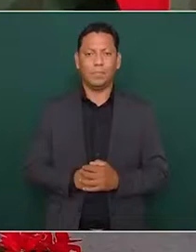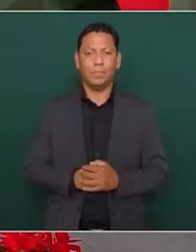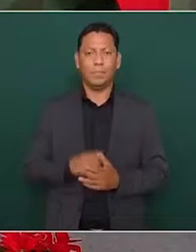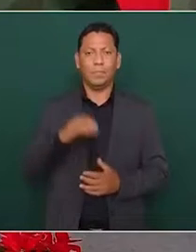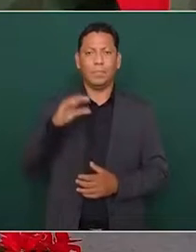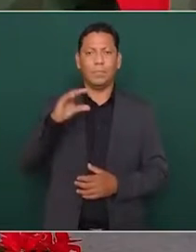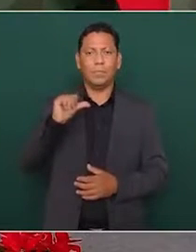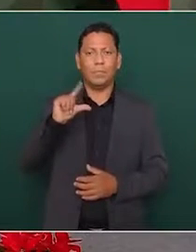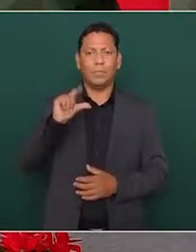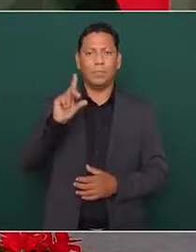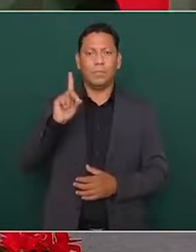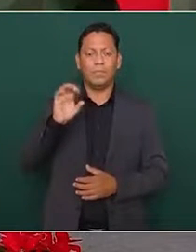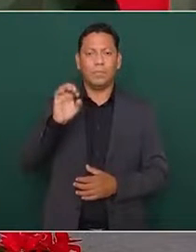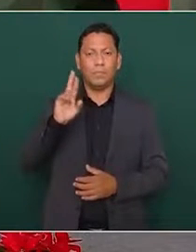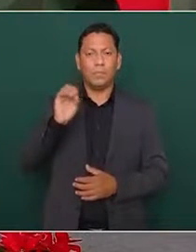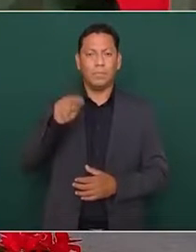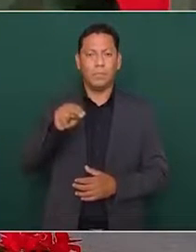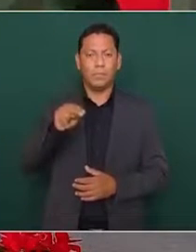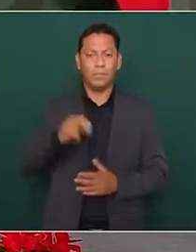10.997. Calderón,